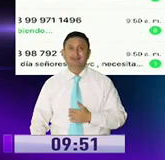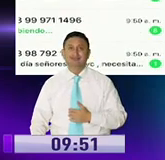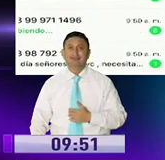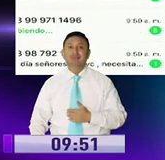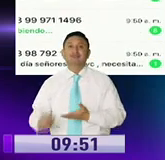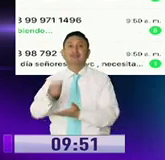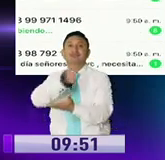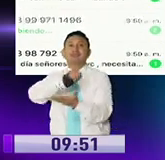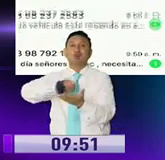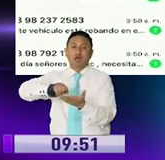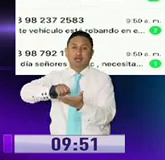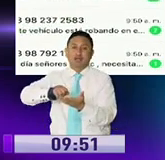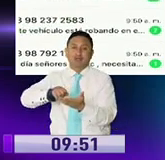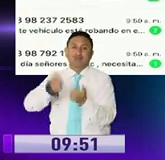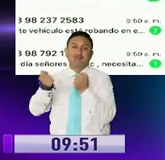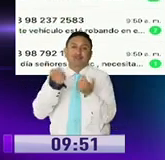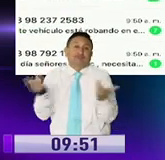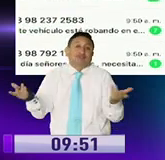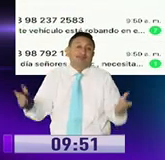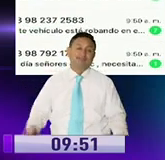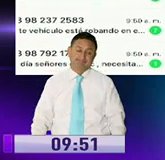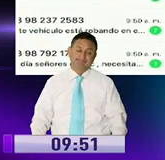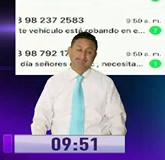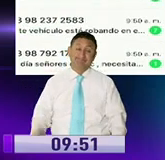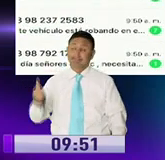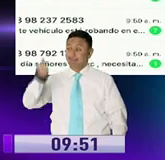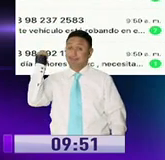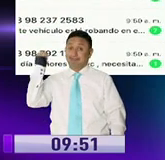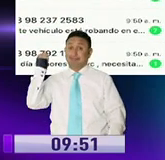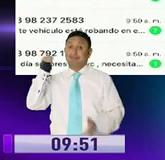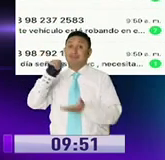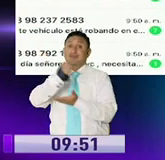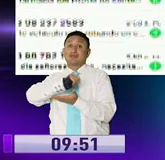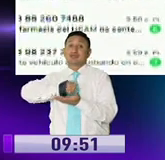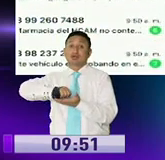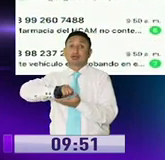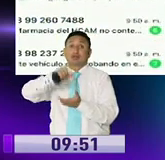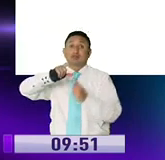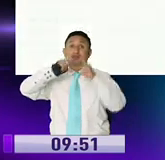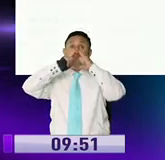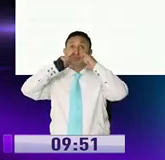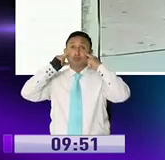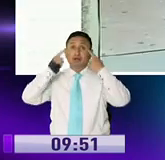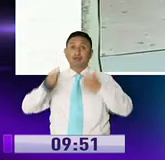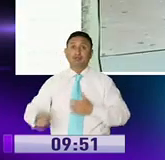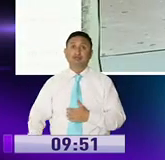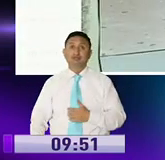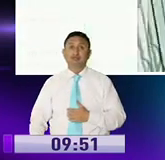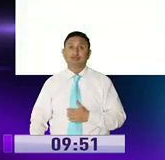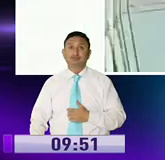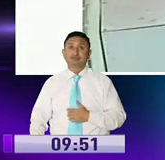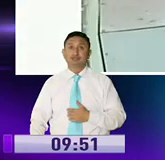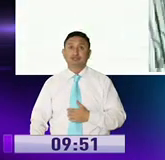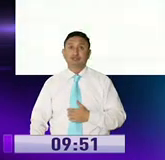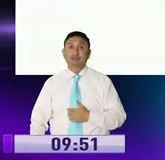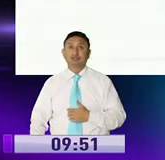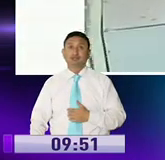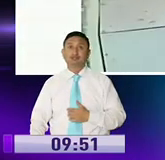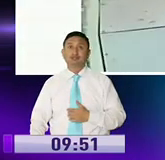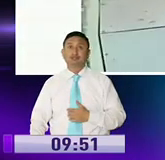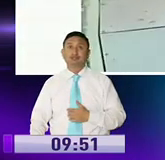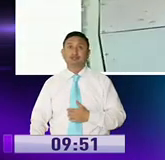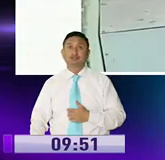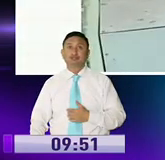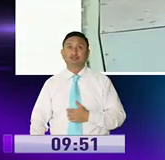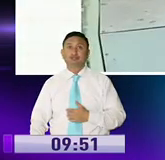no hay control. Lo que tú tanto te quejas. Mira, ahí está. Solanda. Es terrible. Gente sin mascarilla. A ver, veamos. Ahí está, claro,